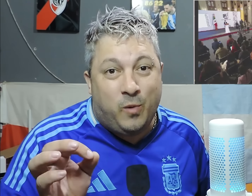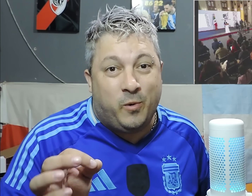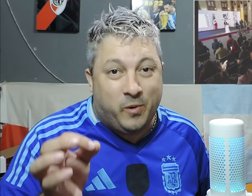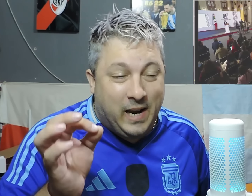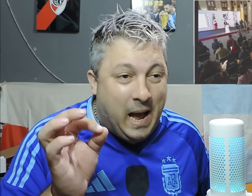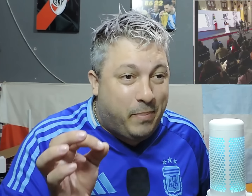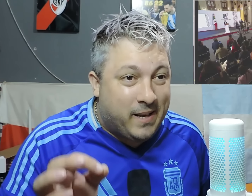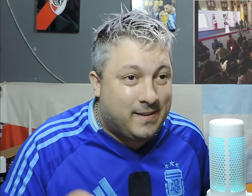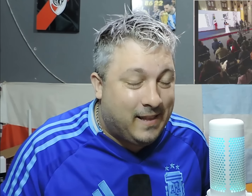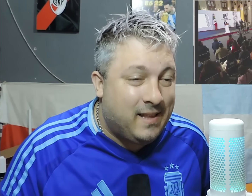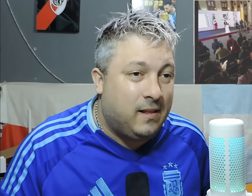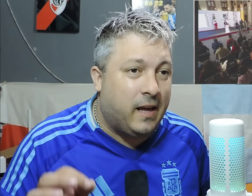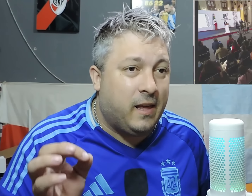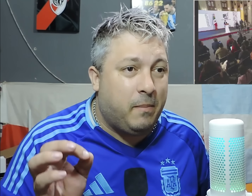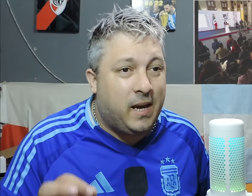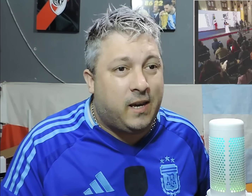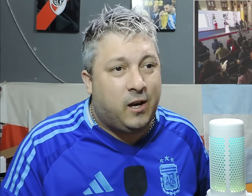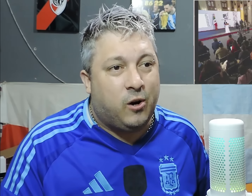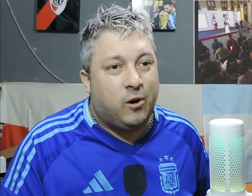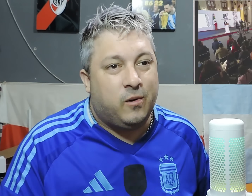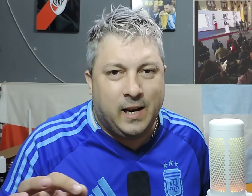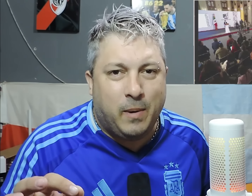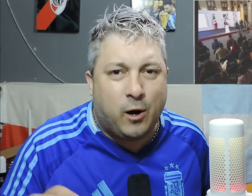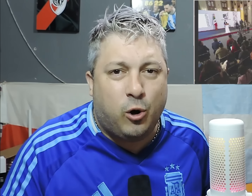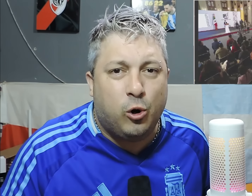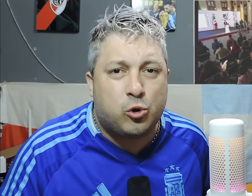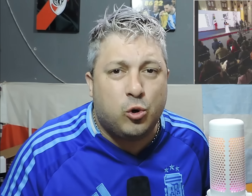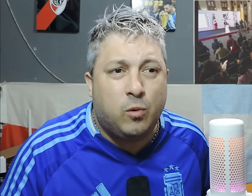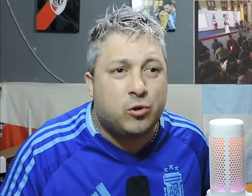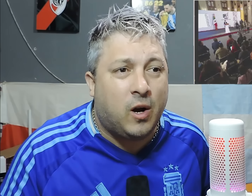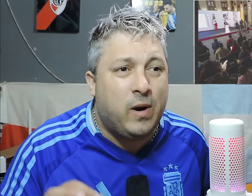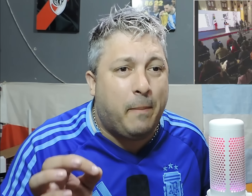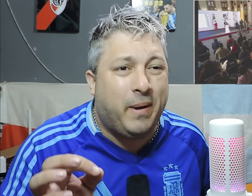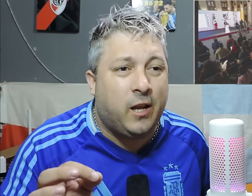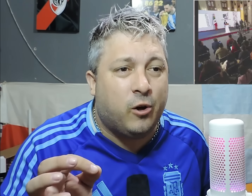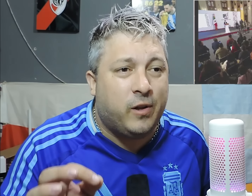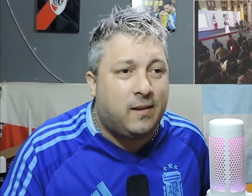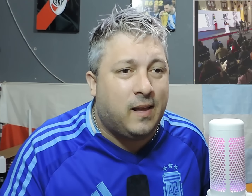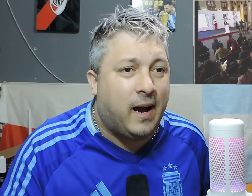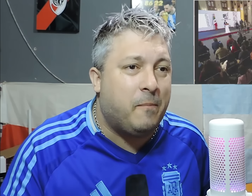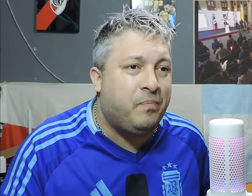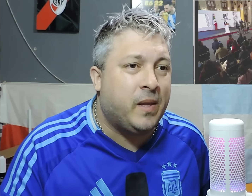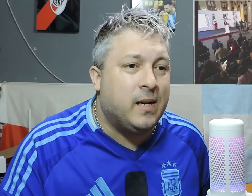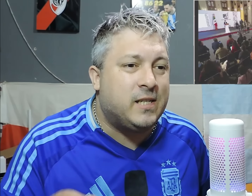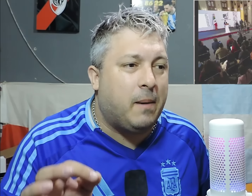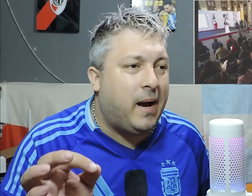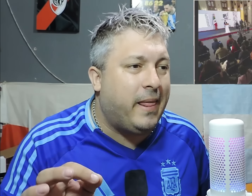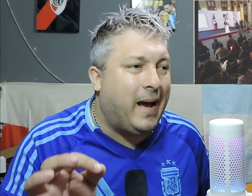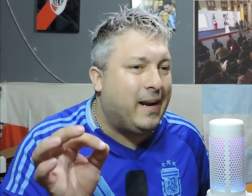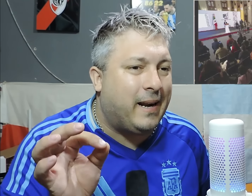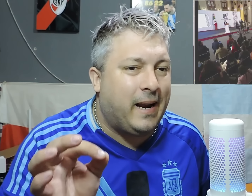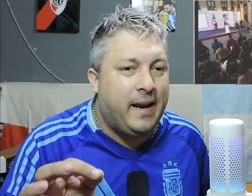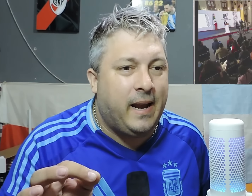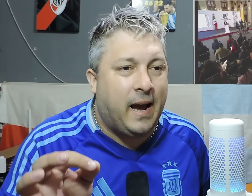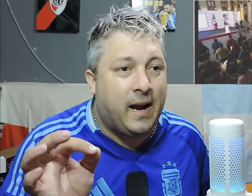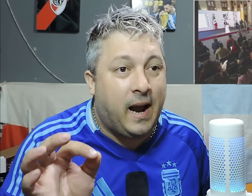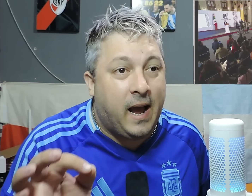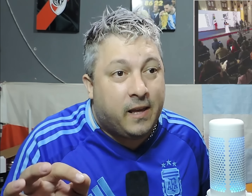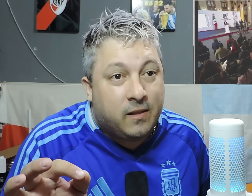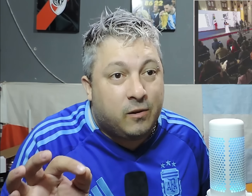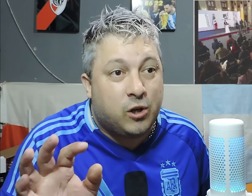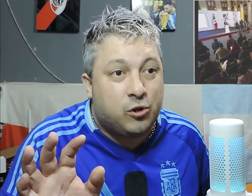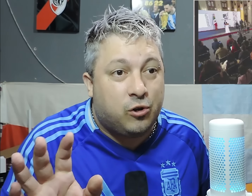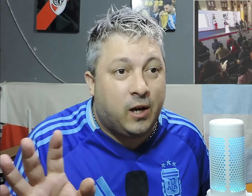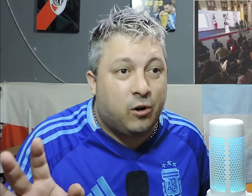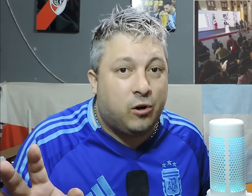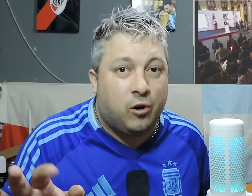ver cómo la presidenta de México le bajó los humos a una periodista llamada Reina